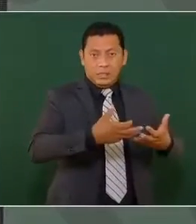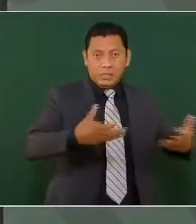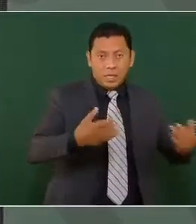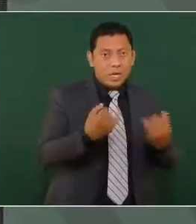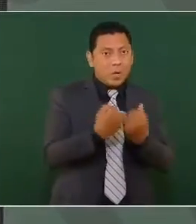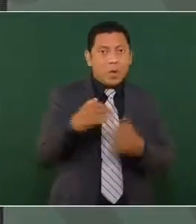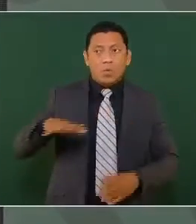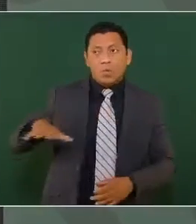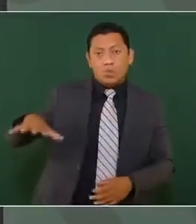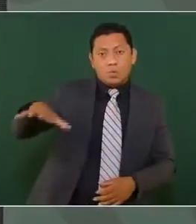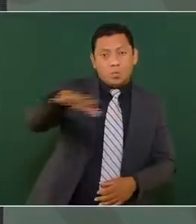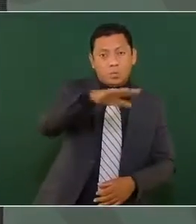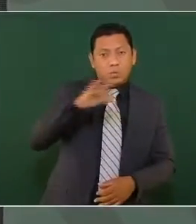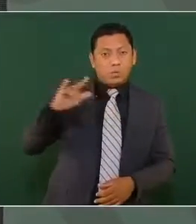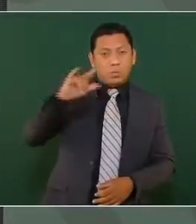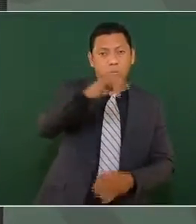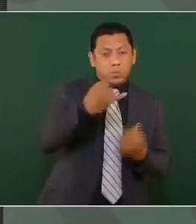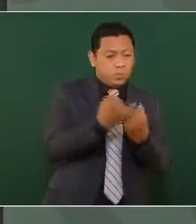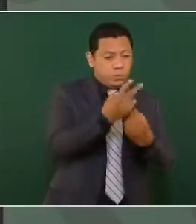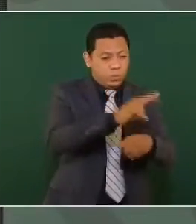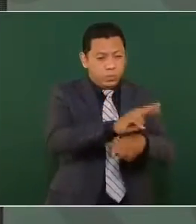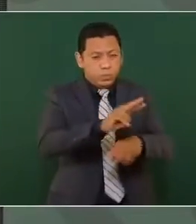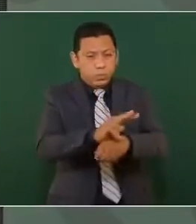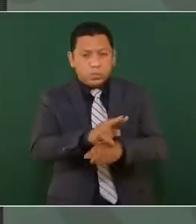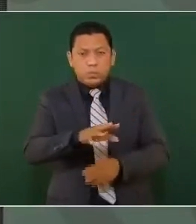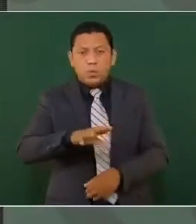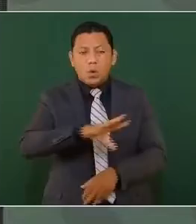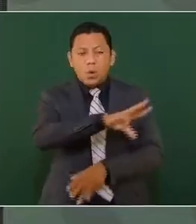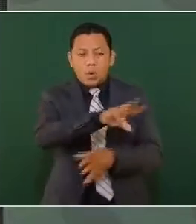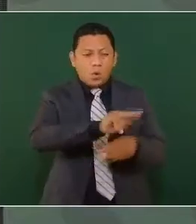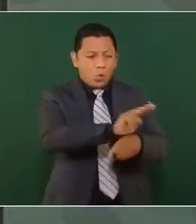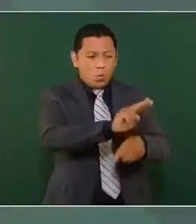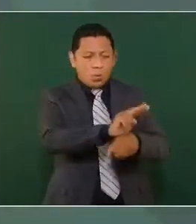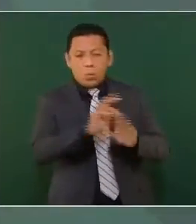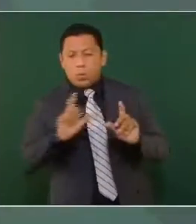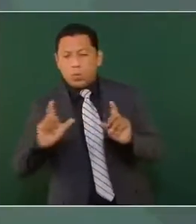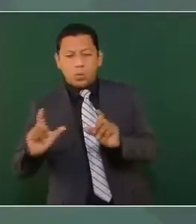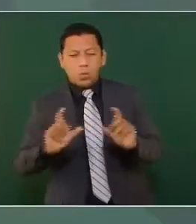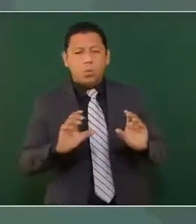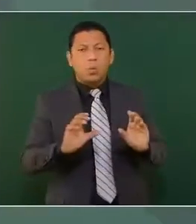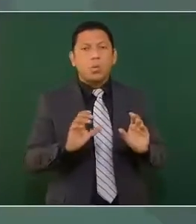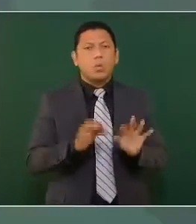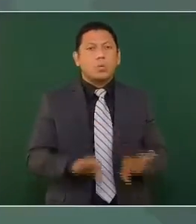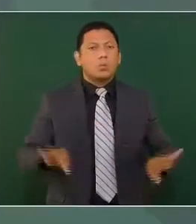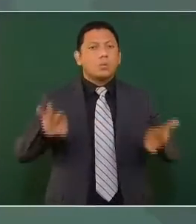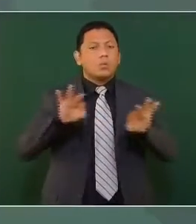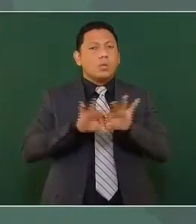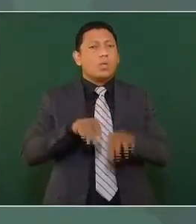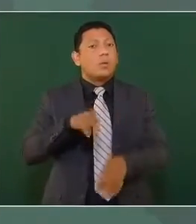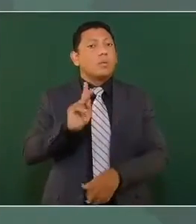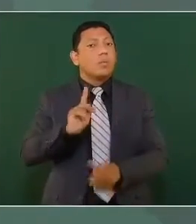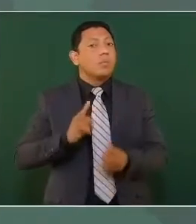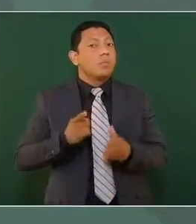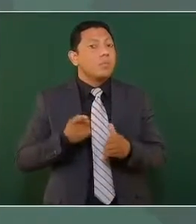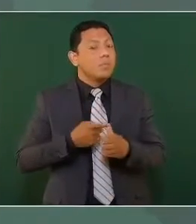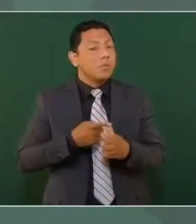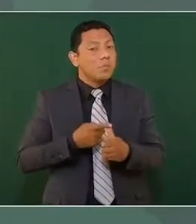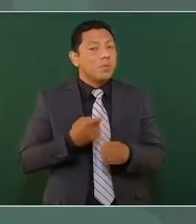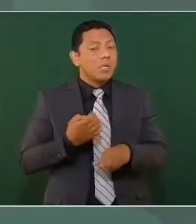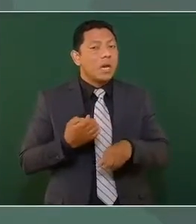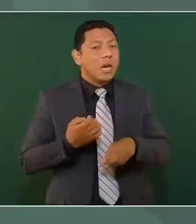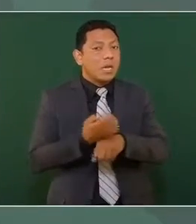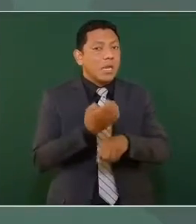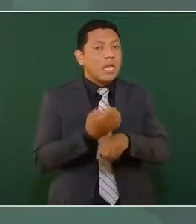Aérea todo un cubrimiento del espacio aéreo nacional, y principalmente aquí en el estado, donde